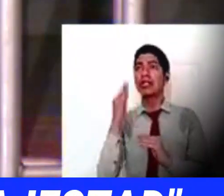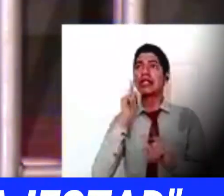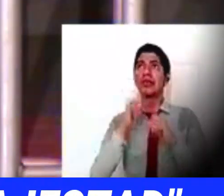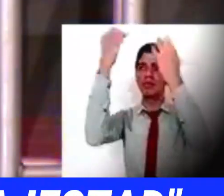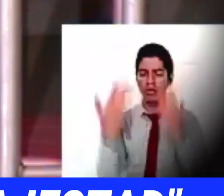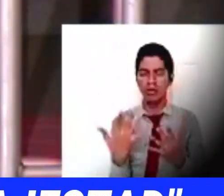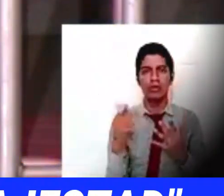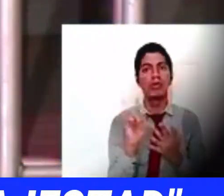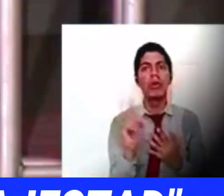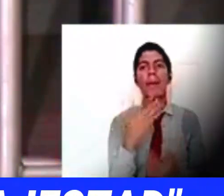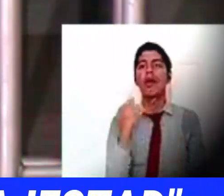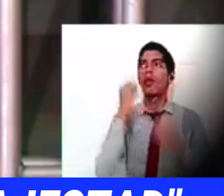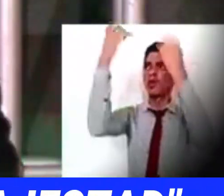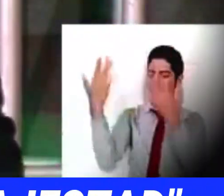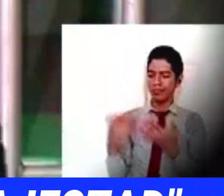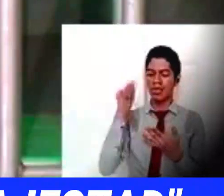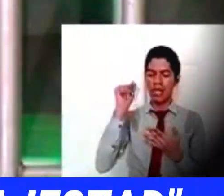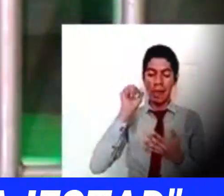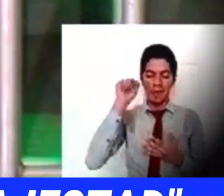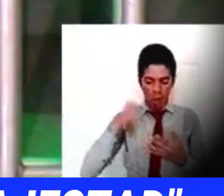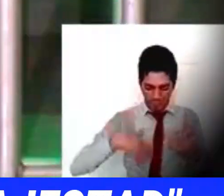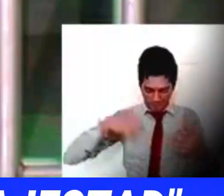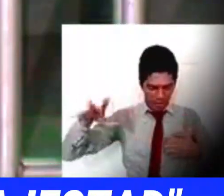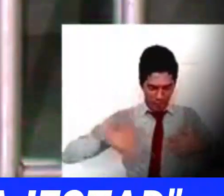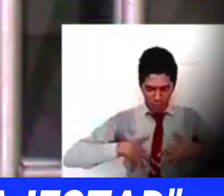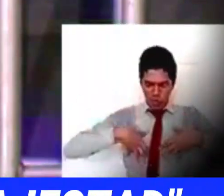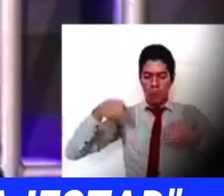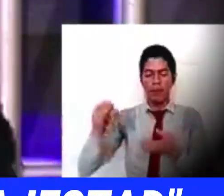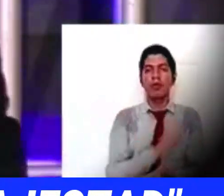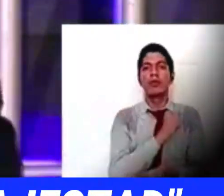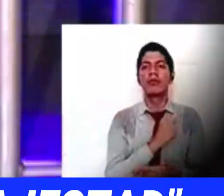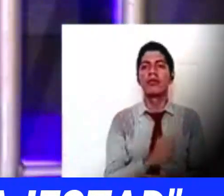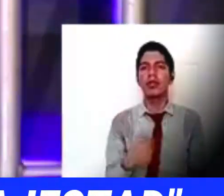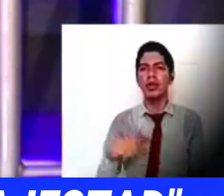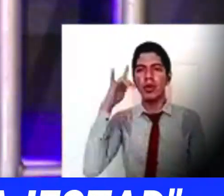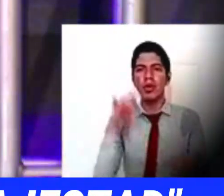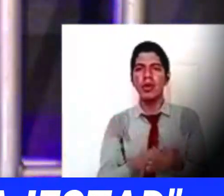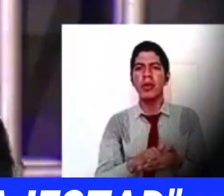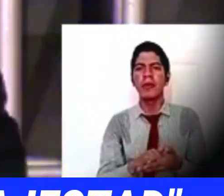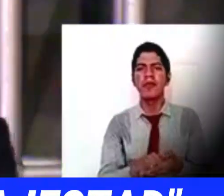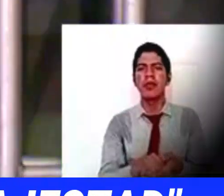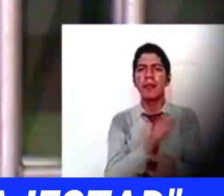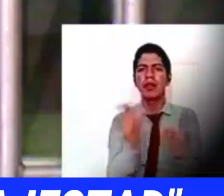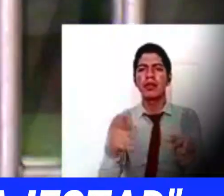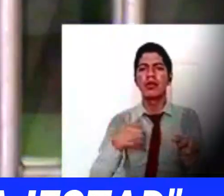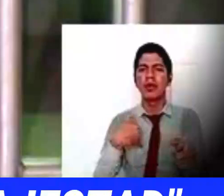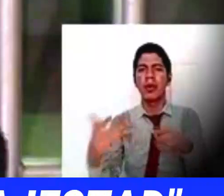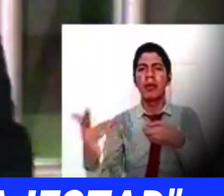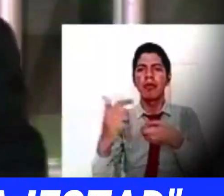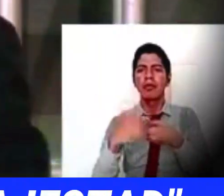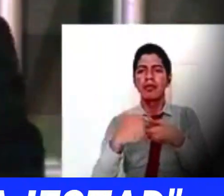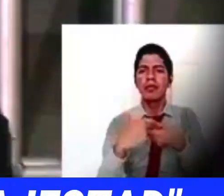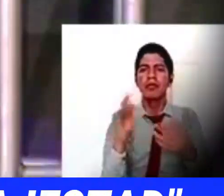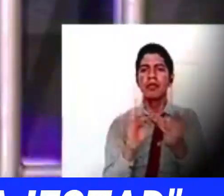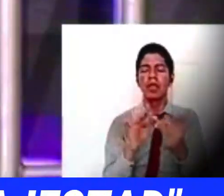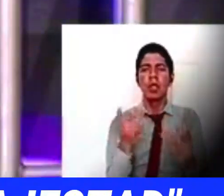las manos, levántalas. Yo estoy creyendo en estos miles de jóvenes que están conectados. Quizás no los podemos ver en qué condiciones están. No, no los podemos